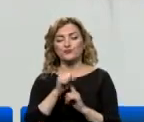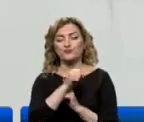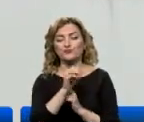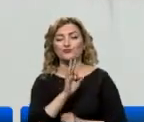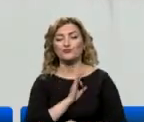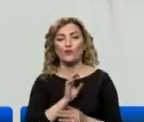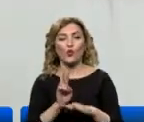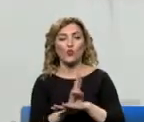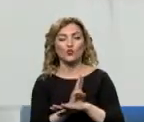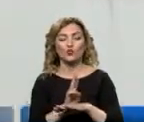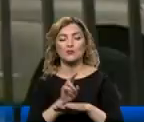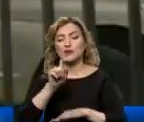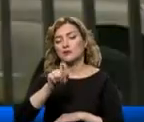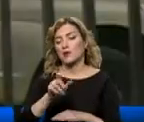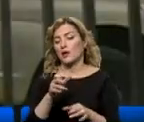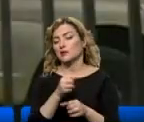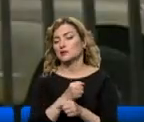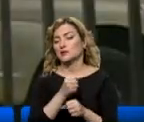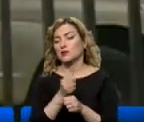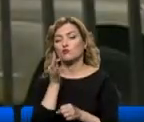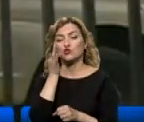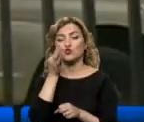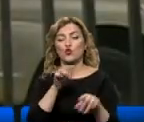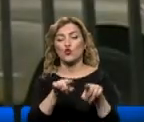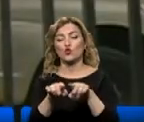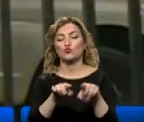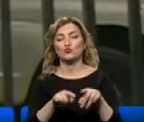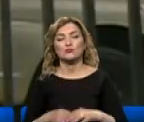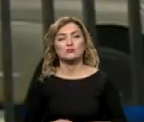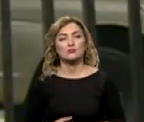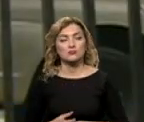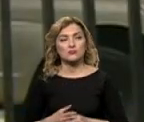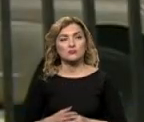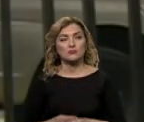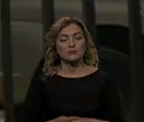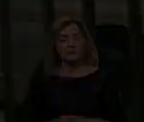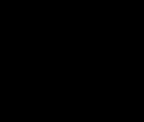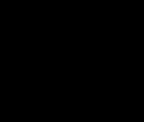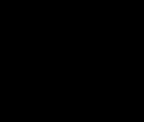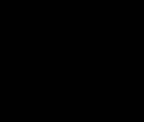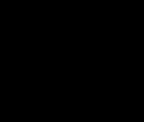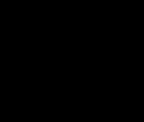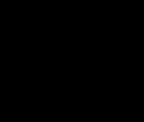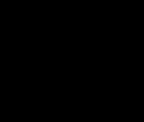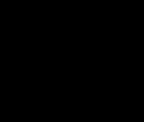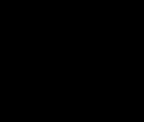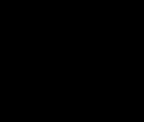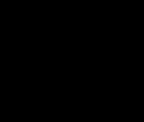técnico bajo el que se deberán realizar los futuros concursos. Dayana Monroy, 24 horas.